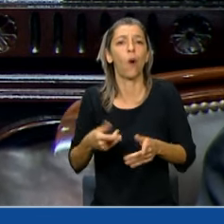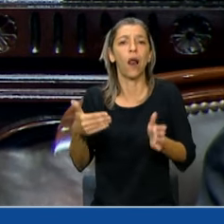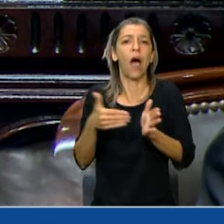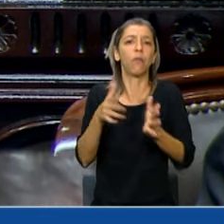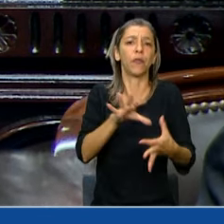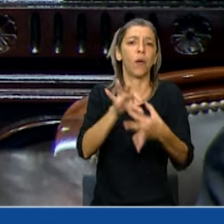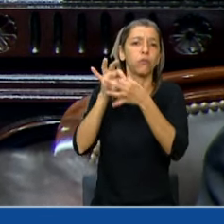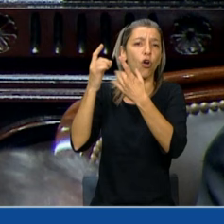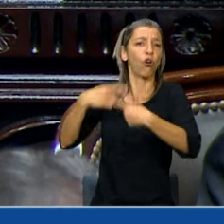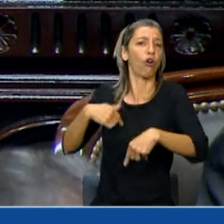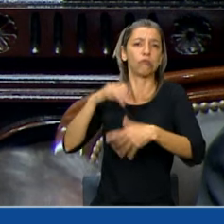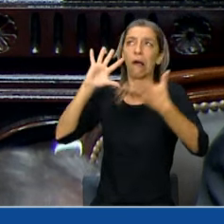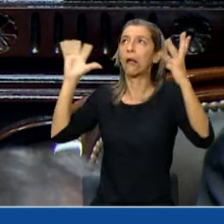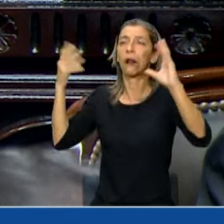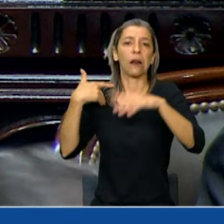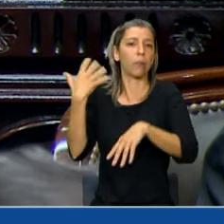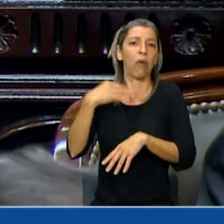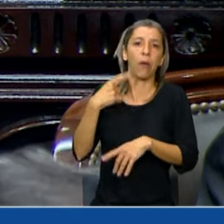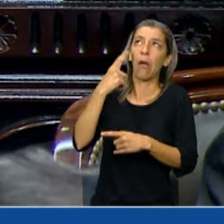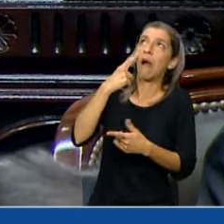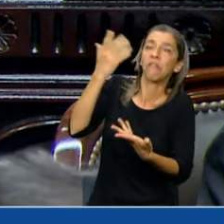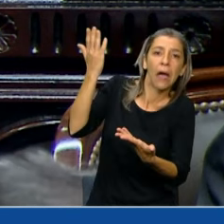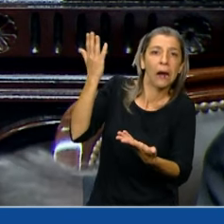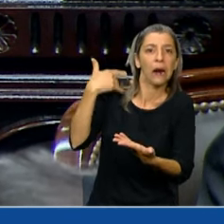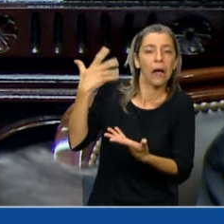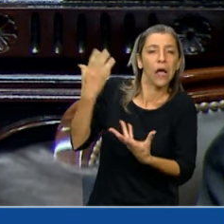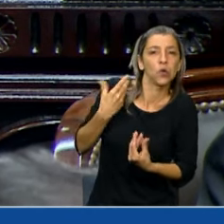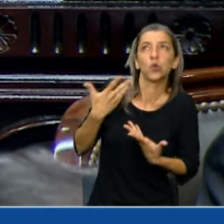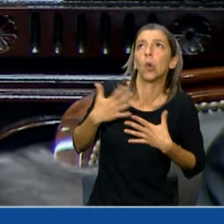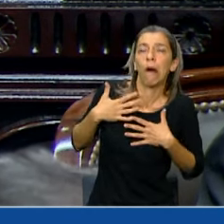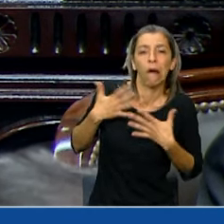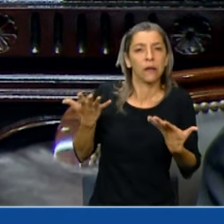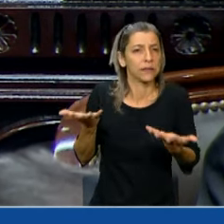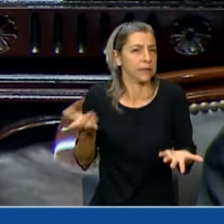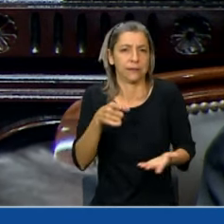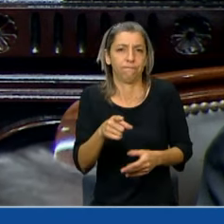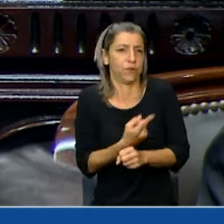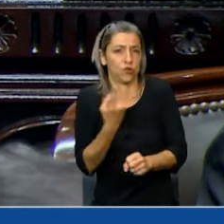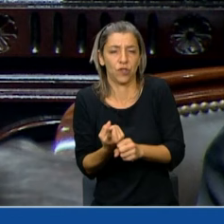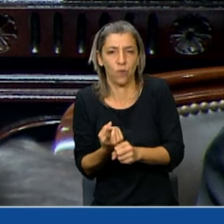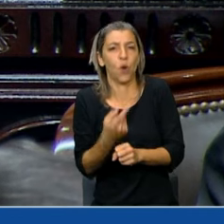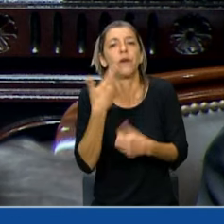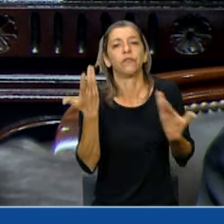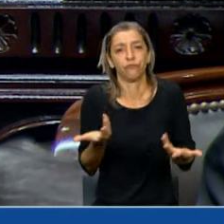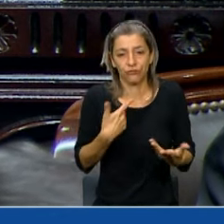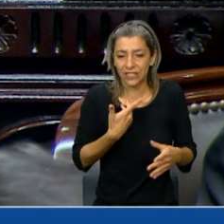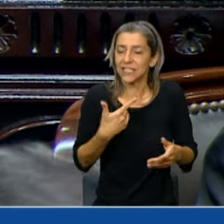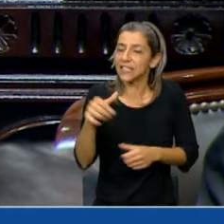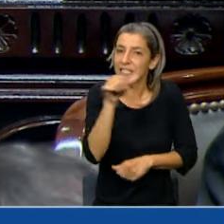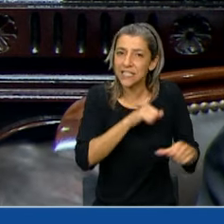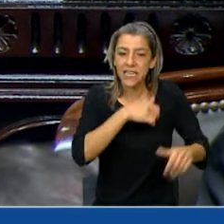clima por eso creemos que esta ley Avanza en la dirección correcta y merece nuestro